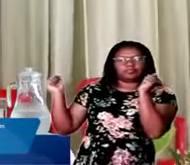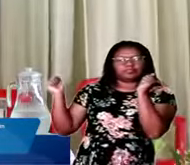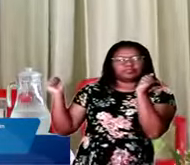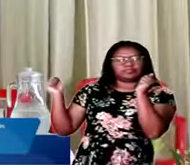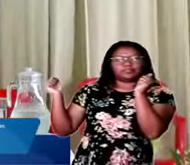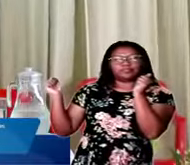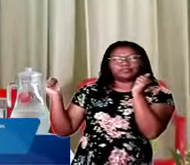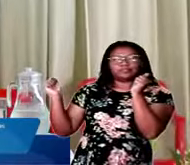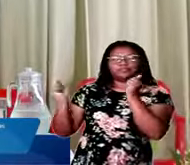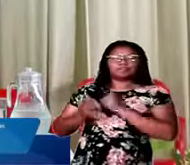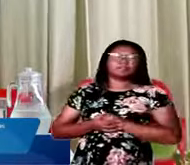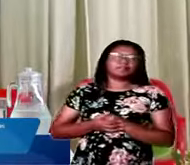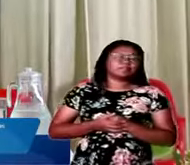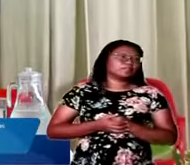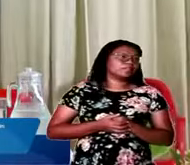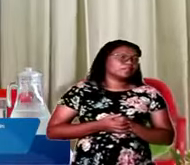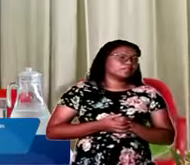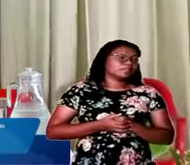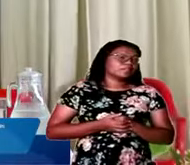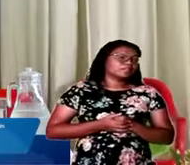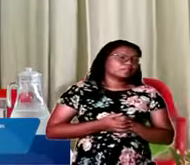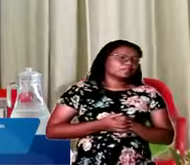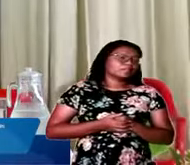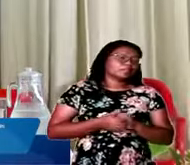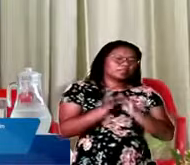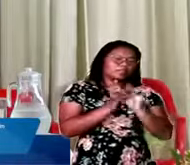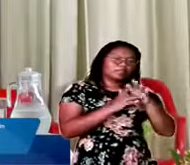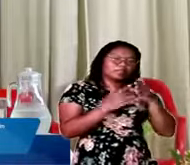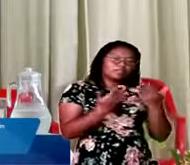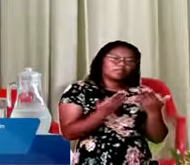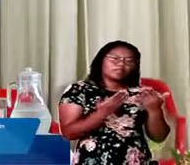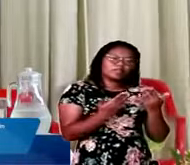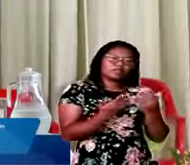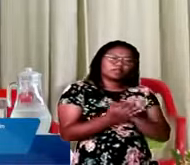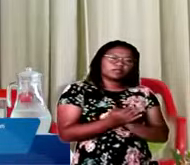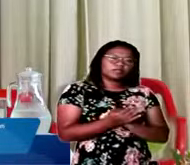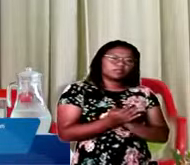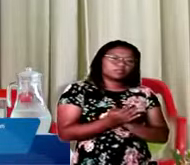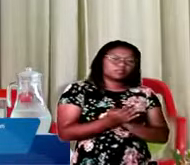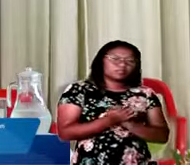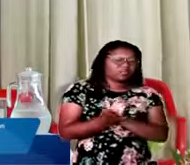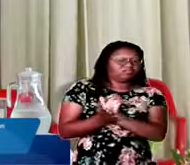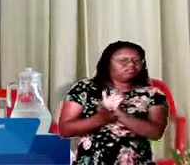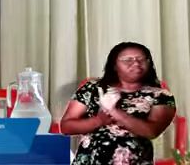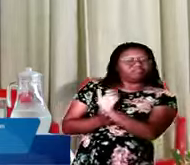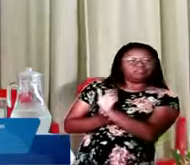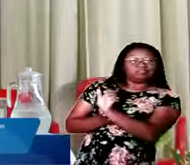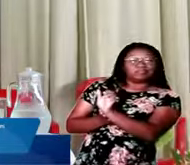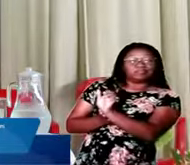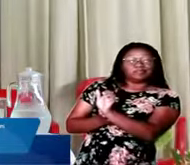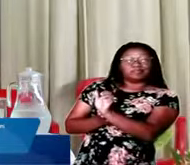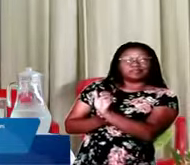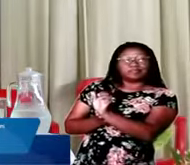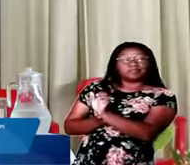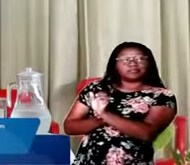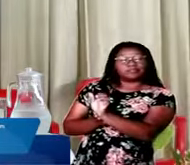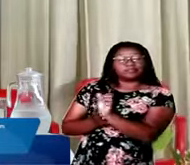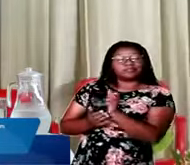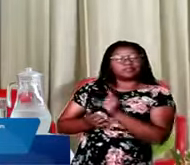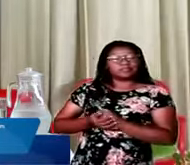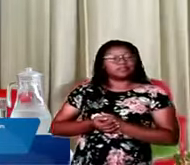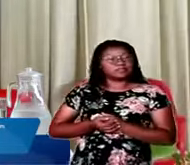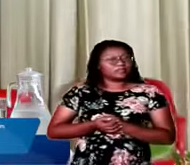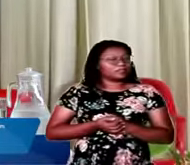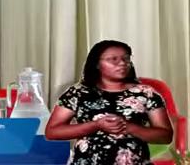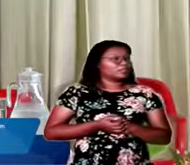En ninguna parte de la Biblia habla de aborrecer al enemigo. Al contrario, aunque el